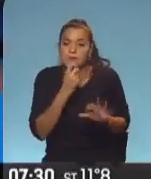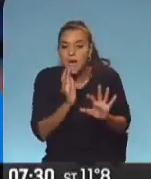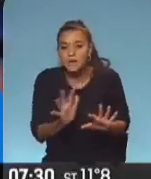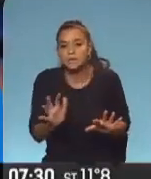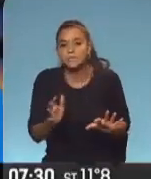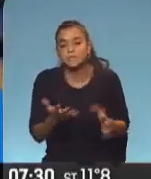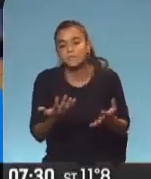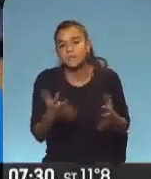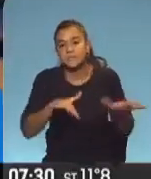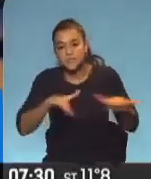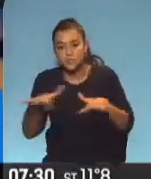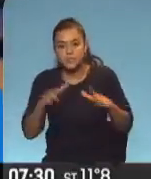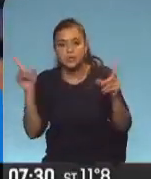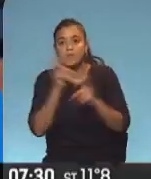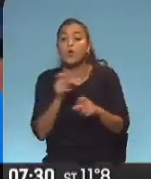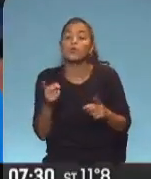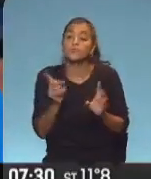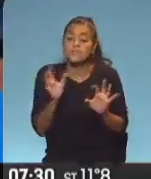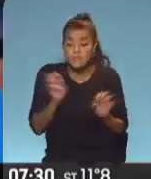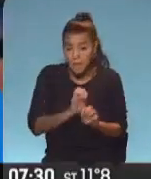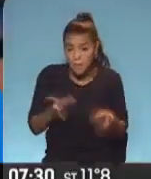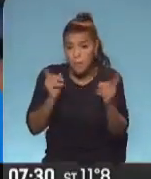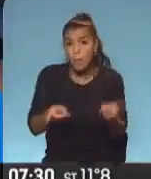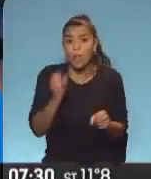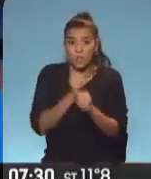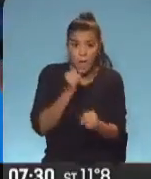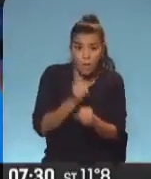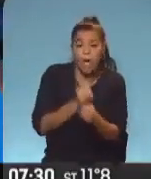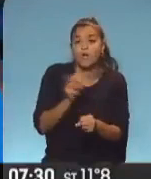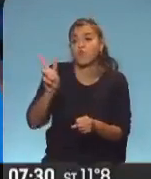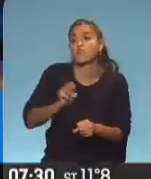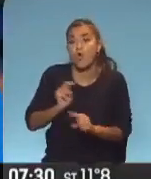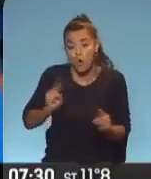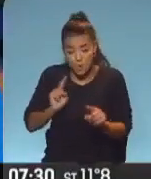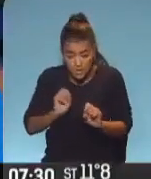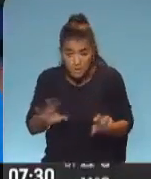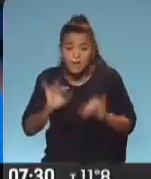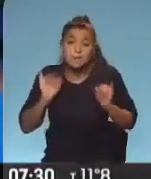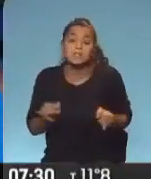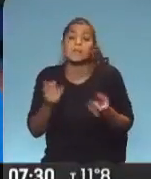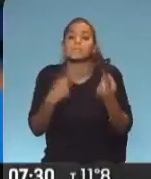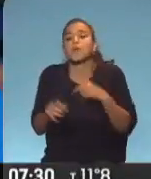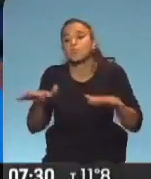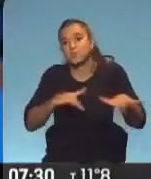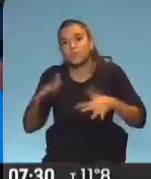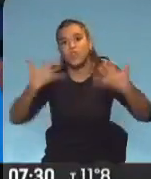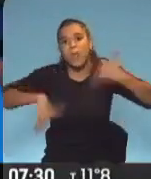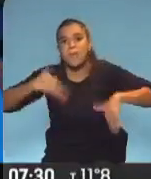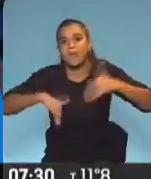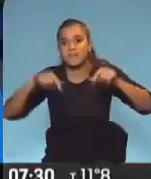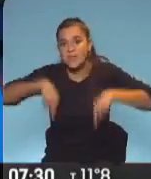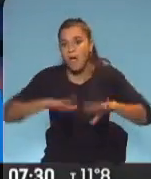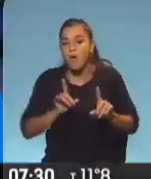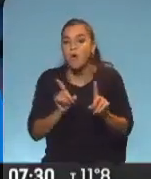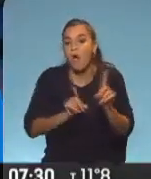produce esta situación de crisis. Nada justifica que alguien que trabaja no cobre su sueldo, pero sí hay una situación de emergencia en la que hay